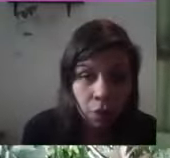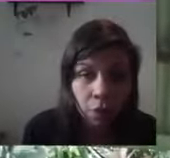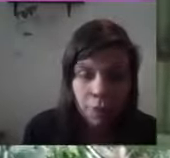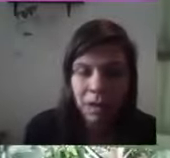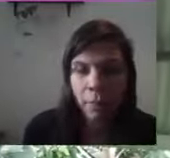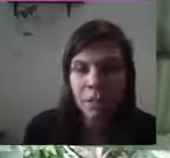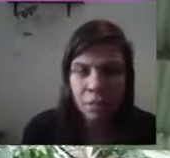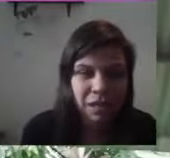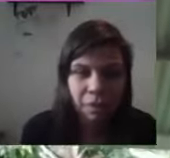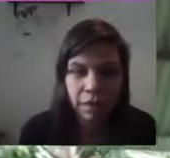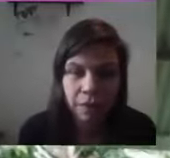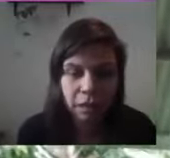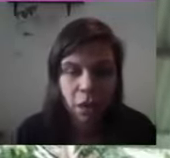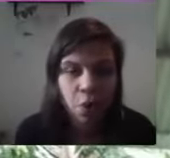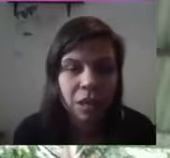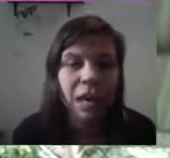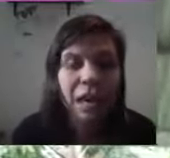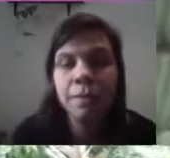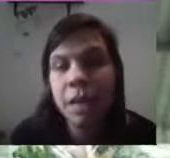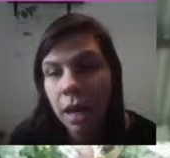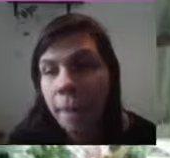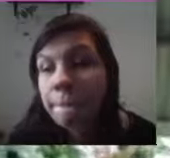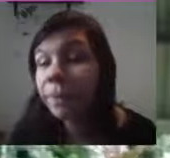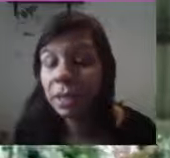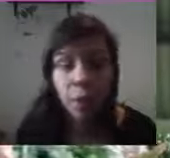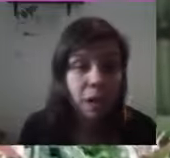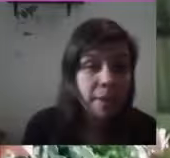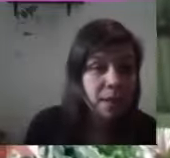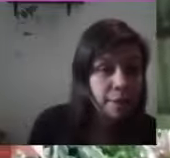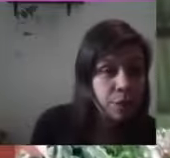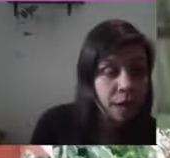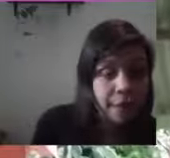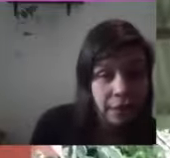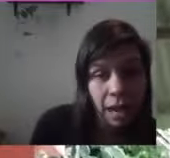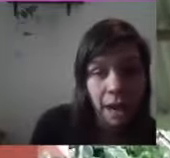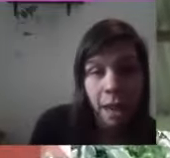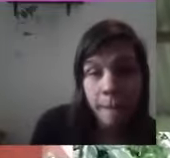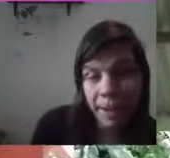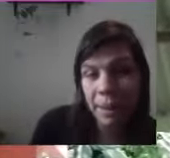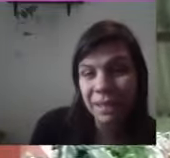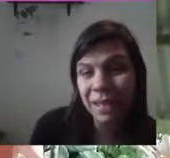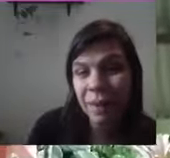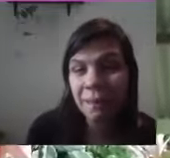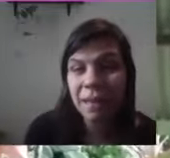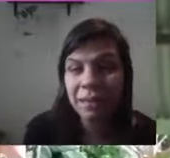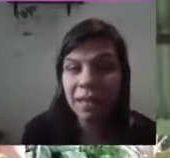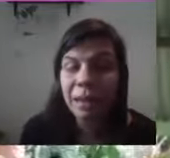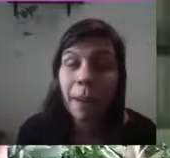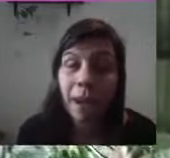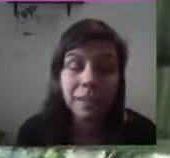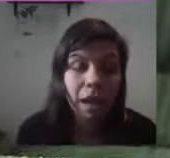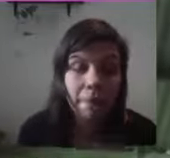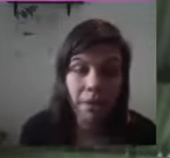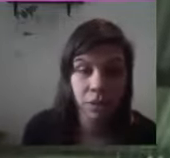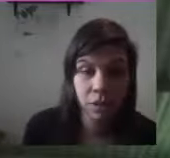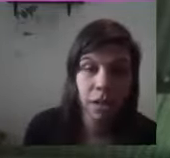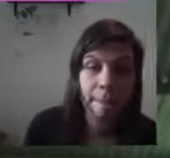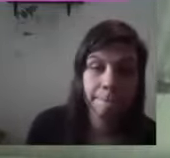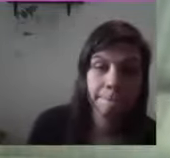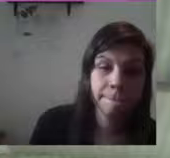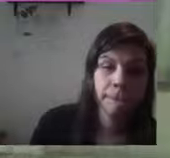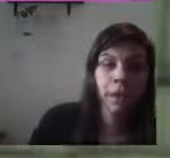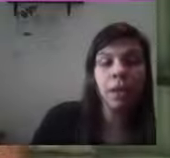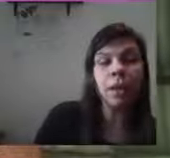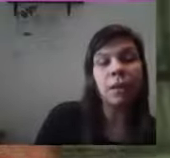odio con la población que se manifiesta en contra de la ley minera. Esta es una medida fundamental para preservar el bienestar del país y la paz